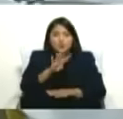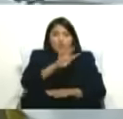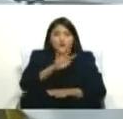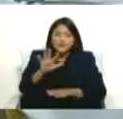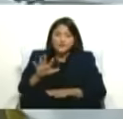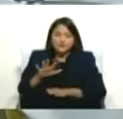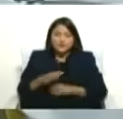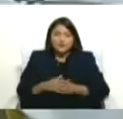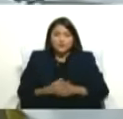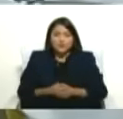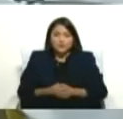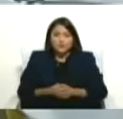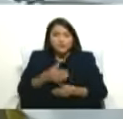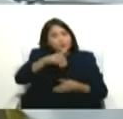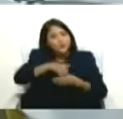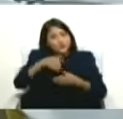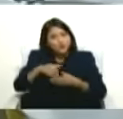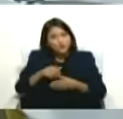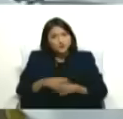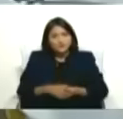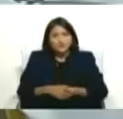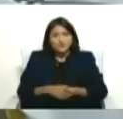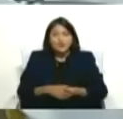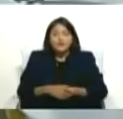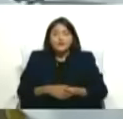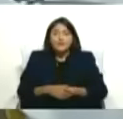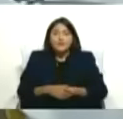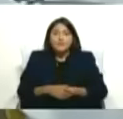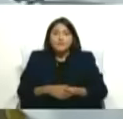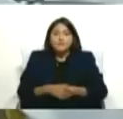10.315.445 votos, un